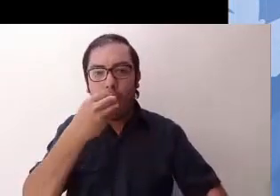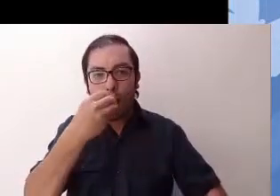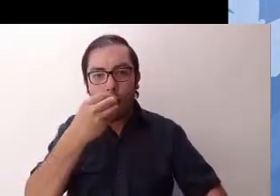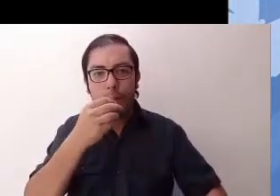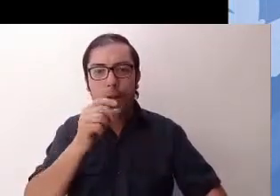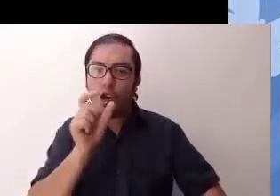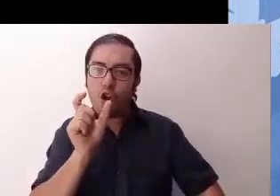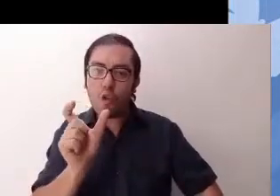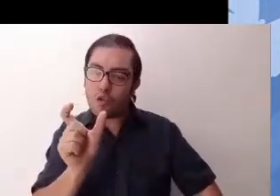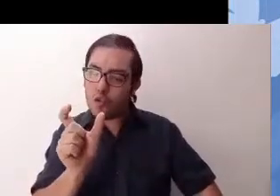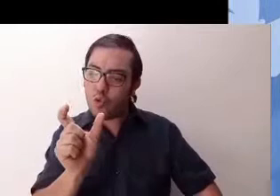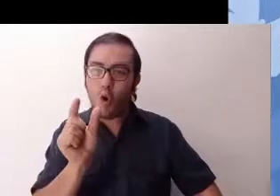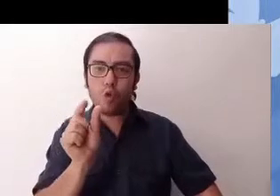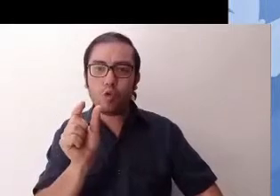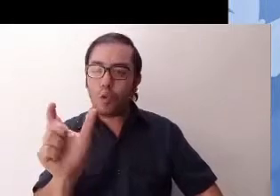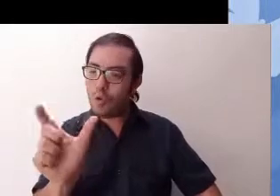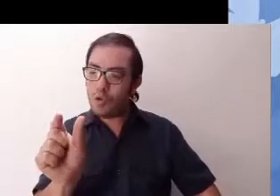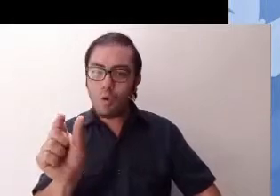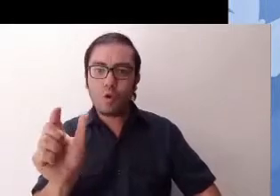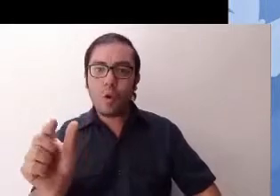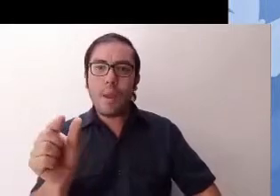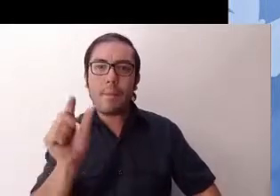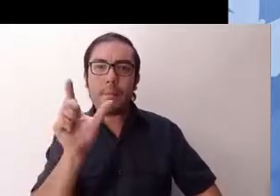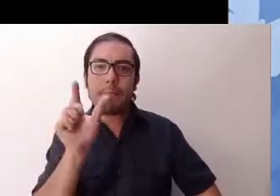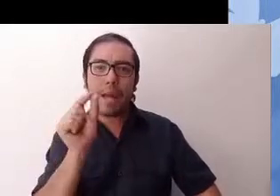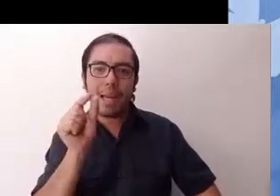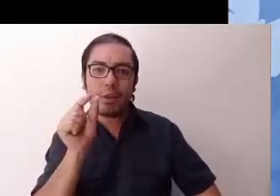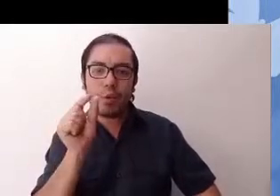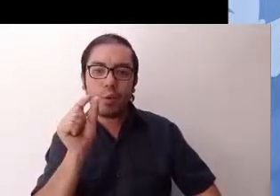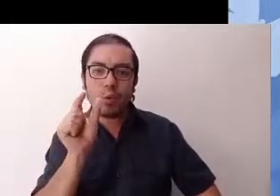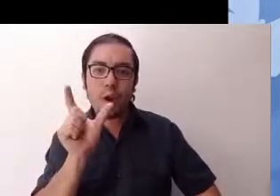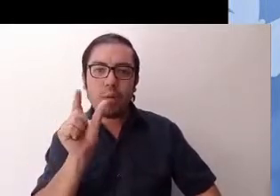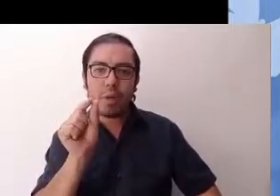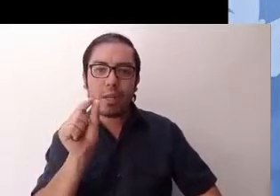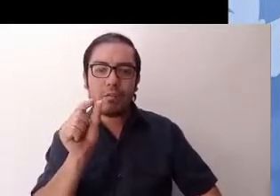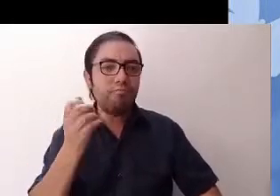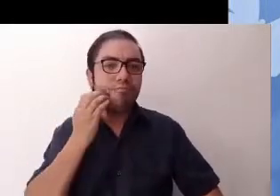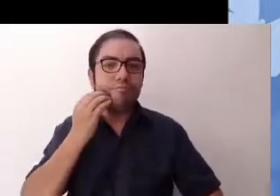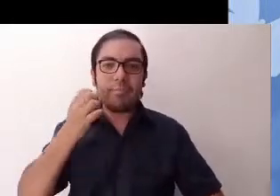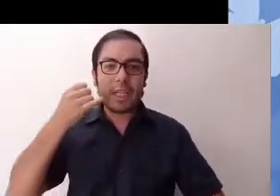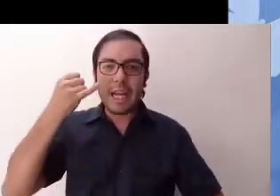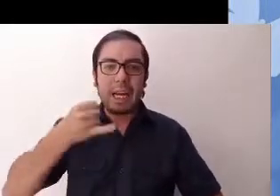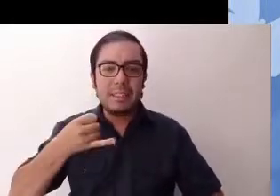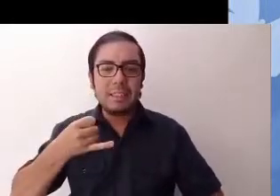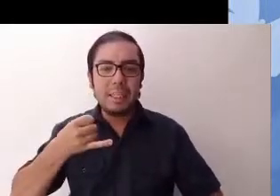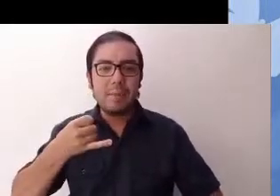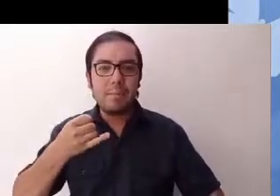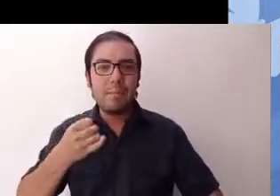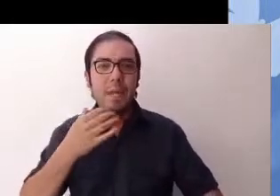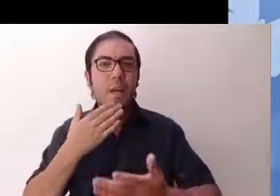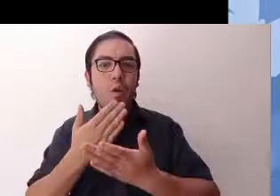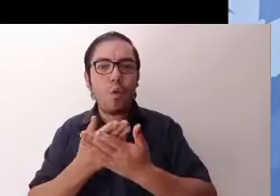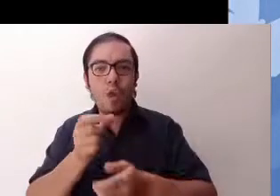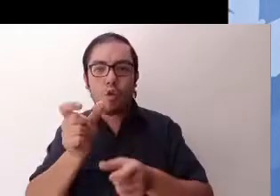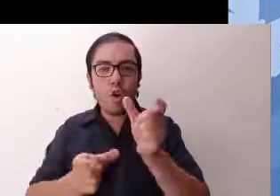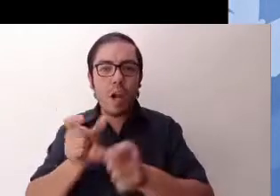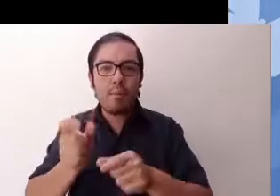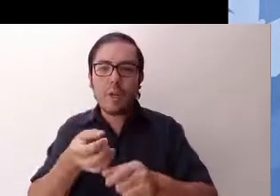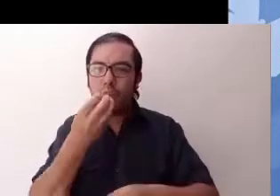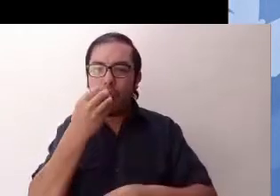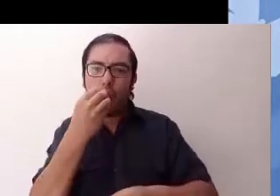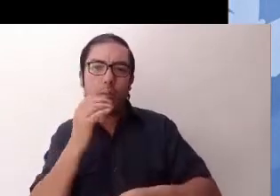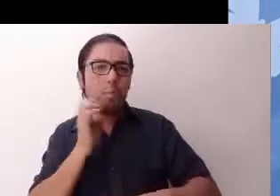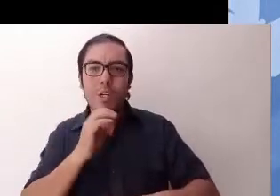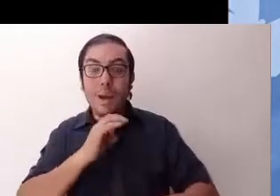pequeños. Muy importante, la gran mayoría de estos atragantamientos viene dado por comer de